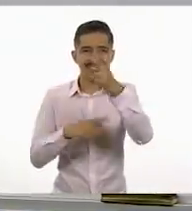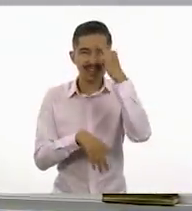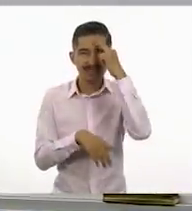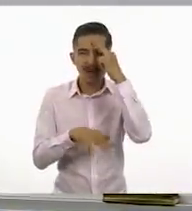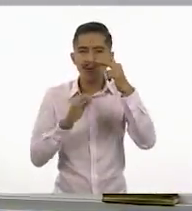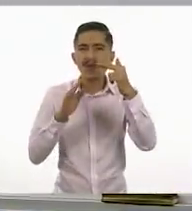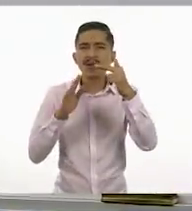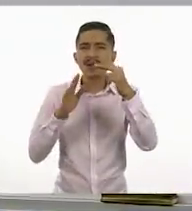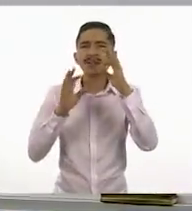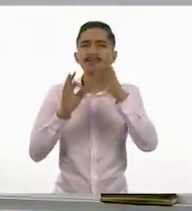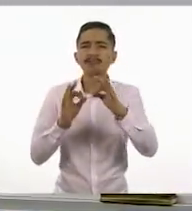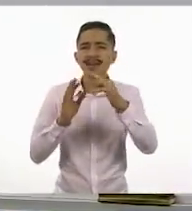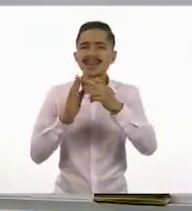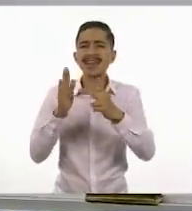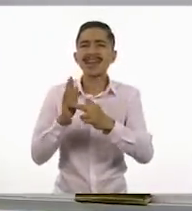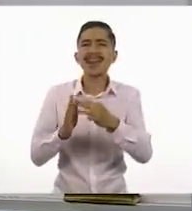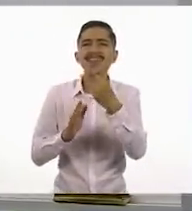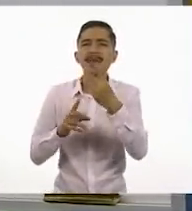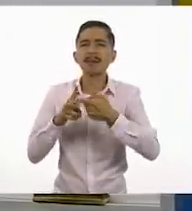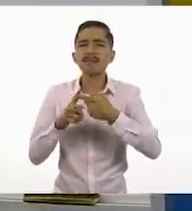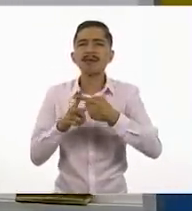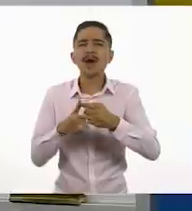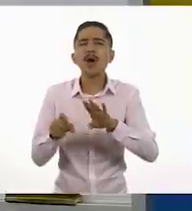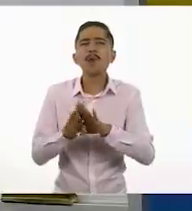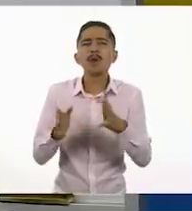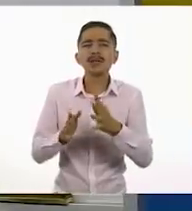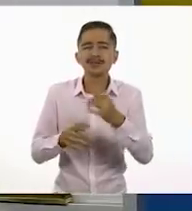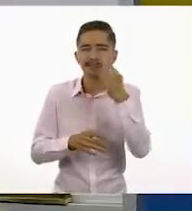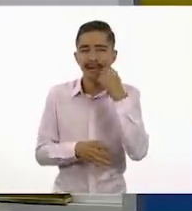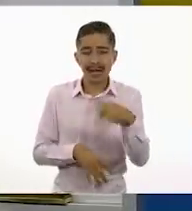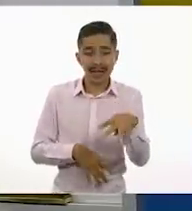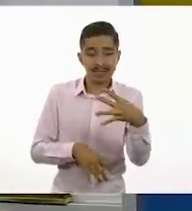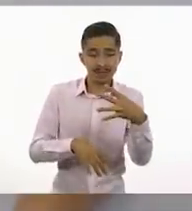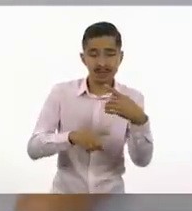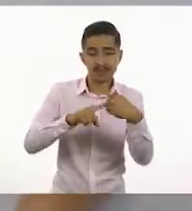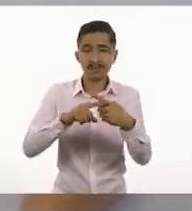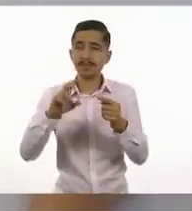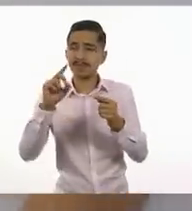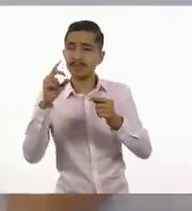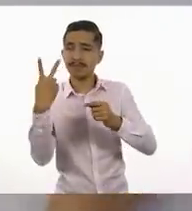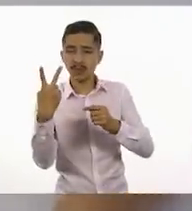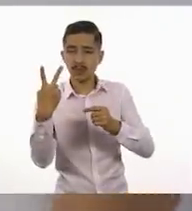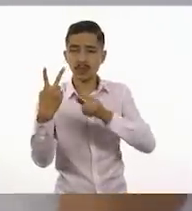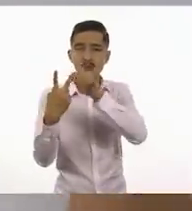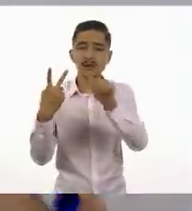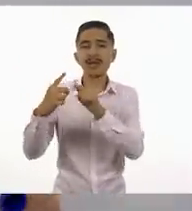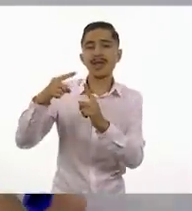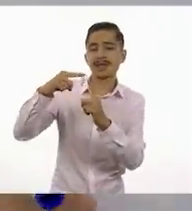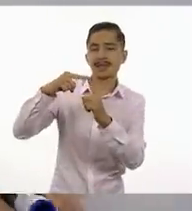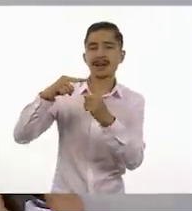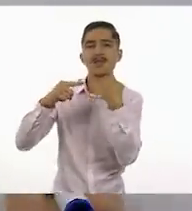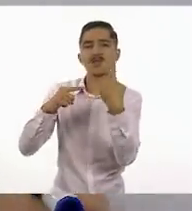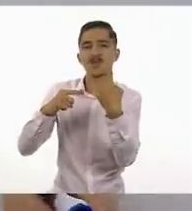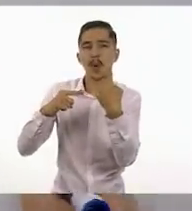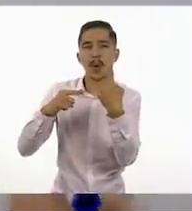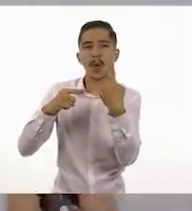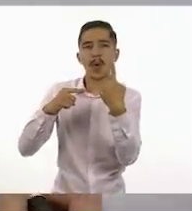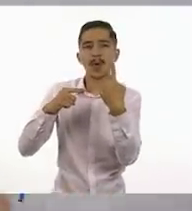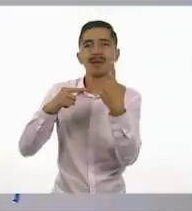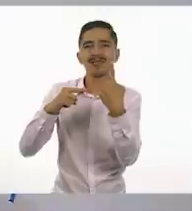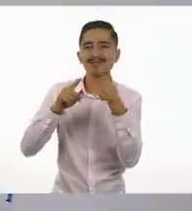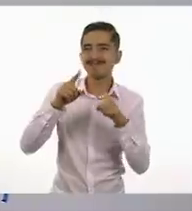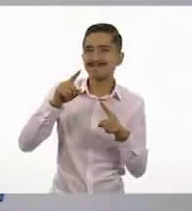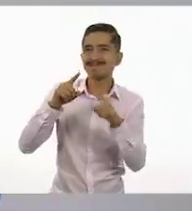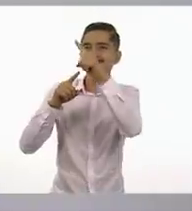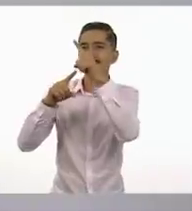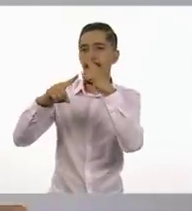3? Sí, hay que multiplicar 14 por 32 Ajá, entre 1. efectivamente.